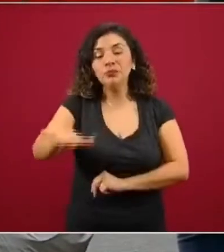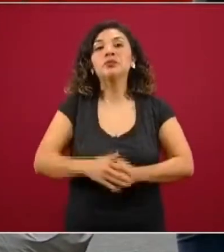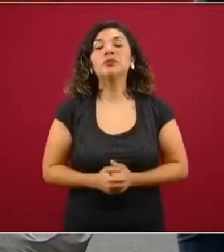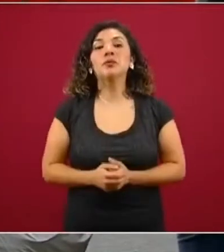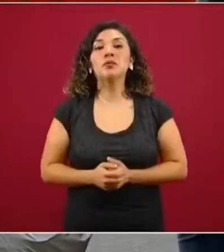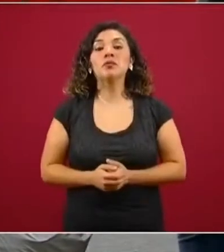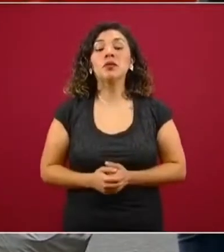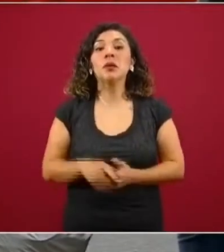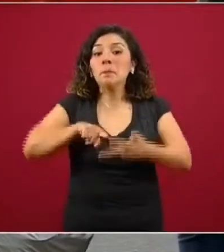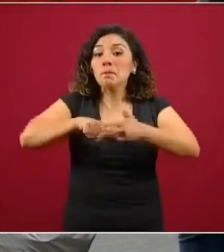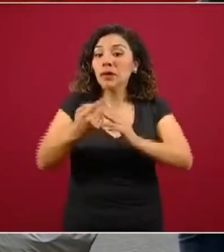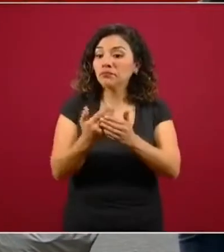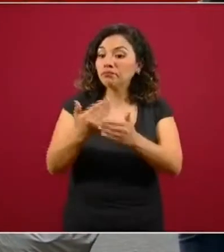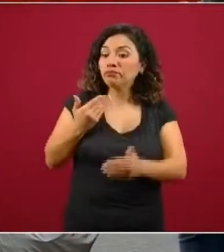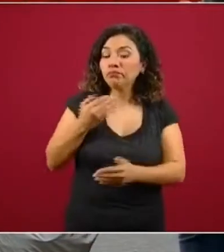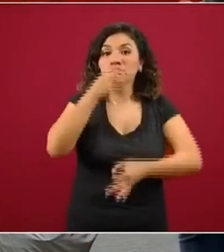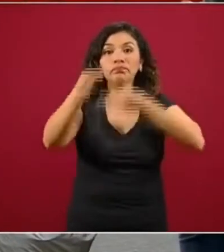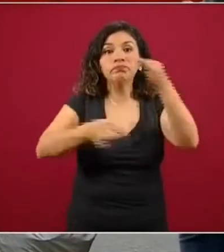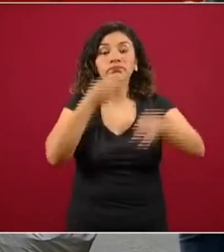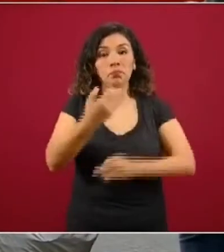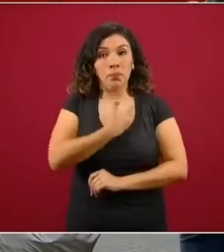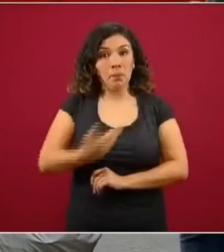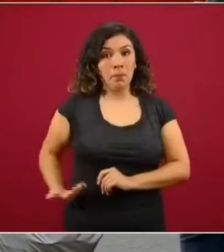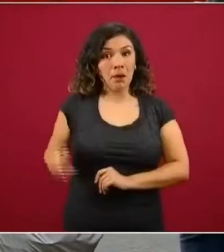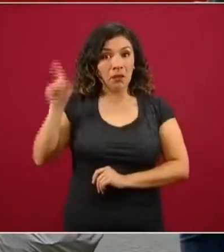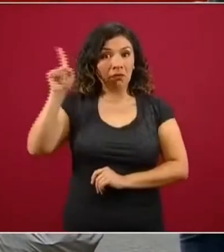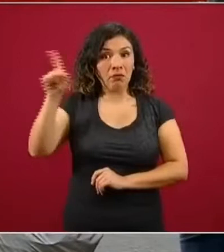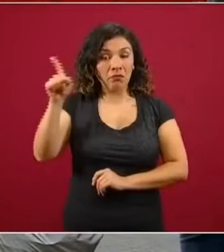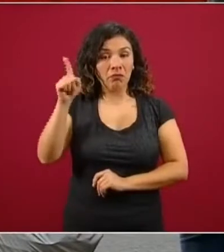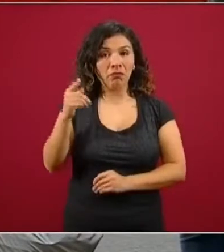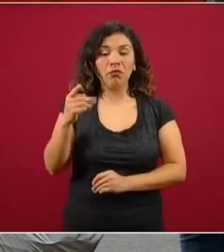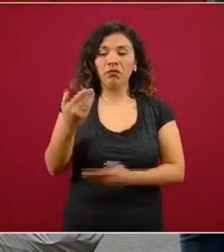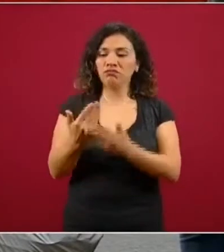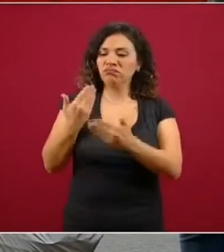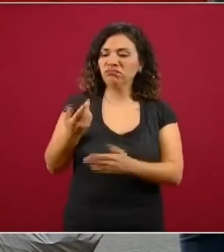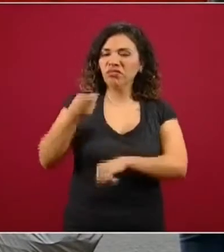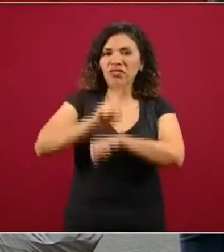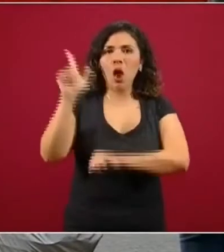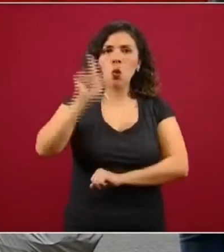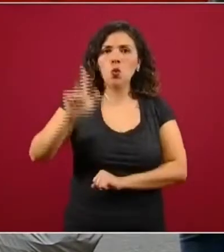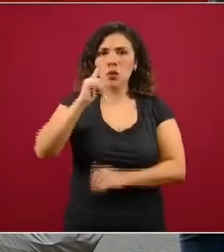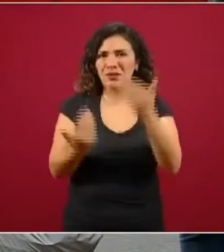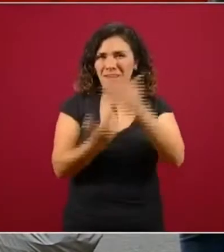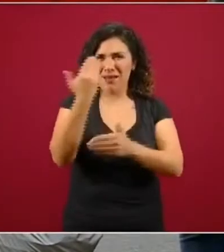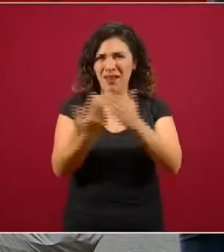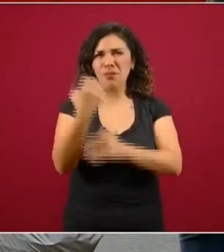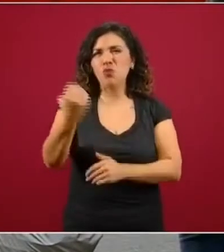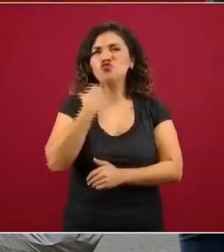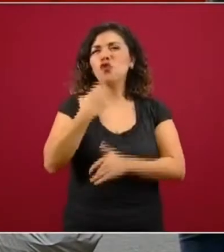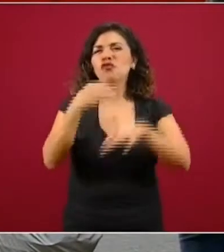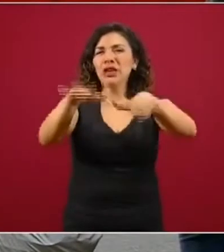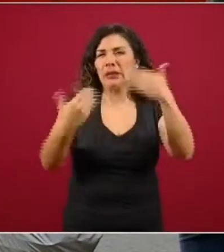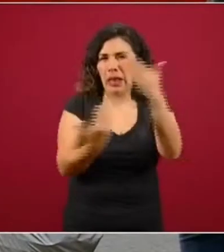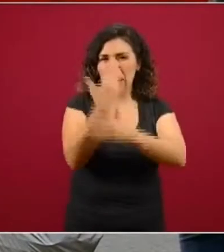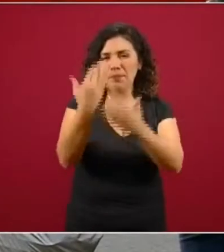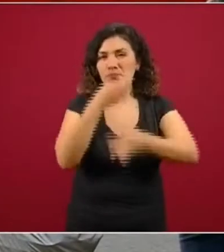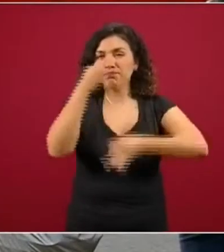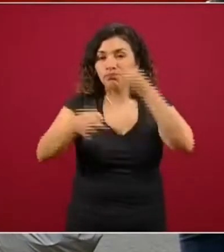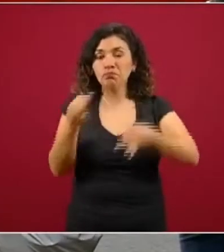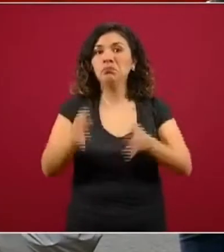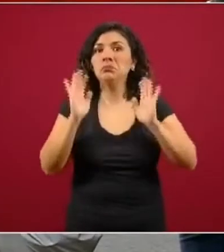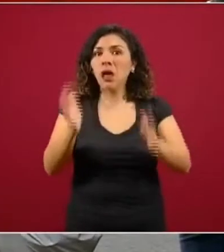partir del anuncio que hizo el señor presidente el lunes en la mañana en su conferencia de prensa, han